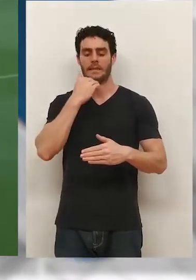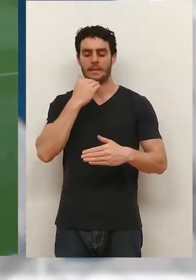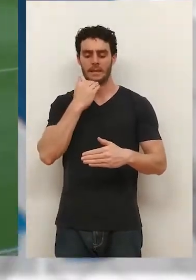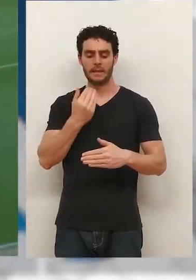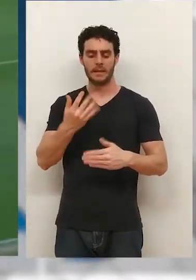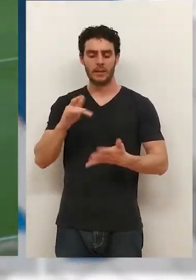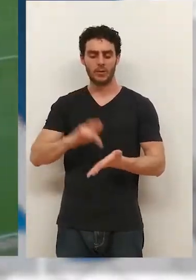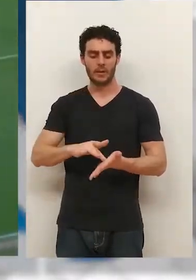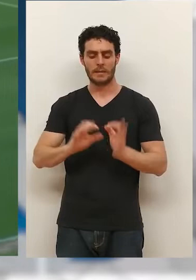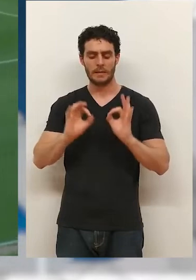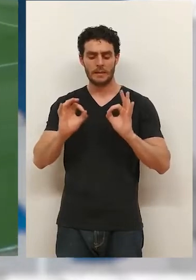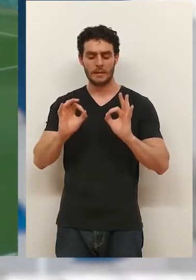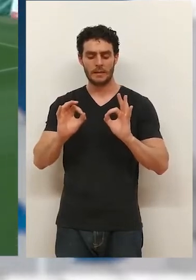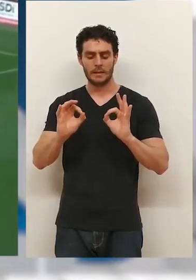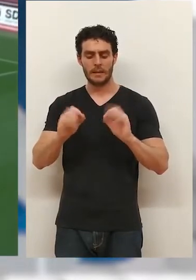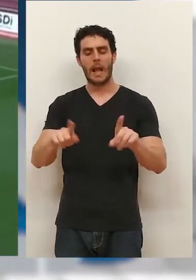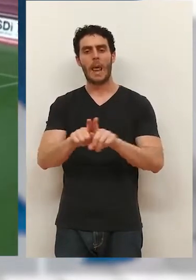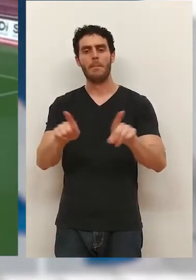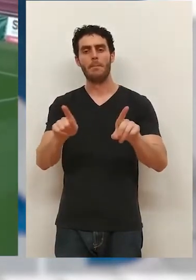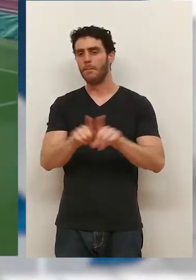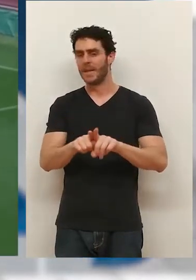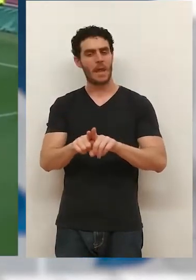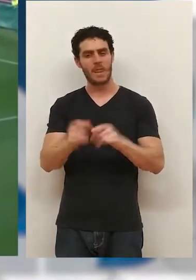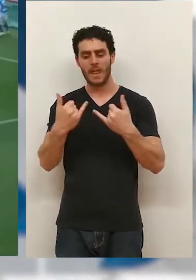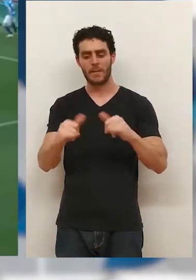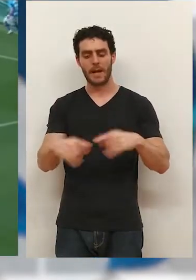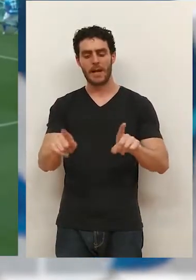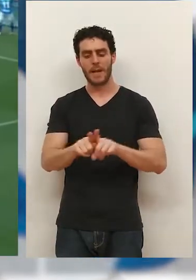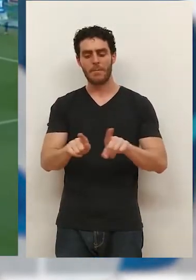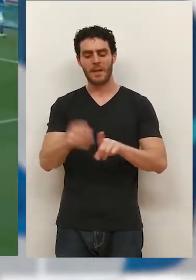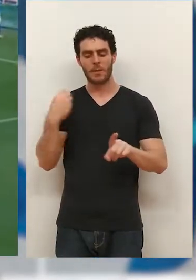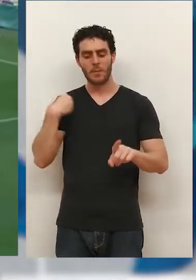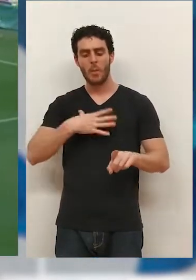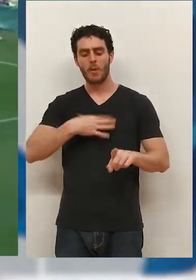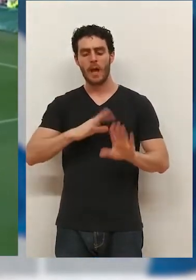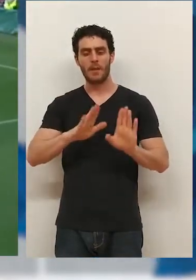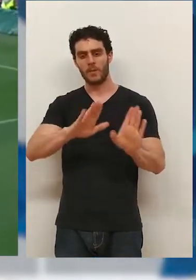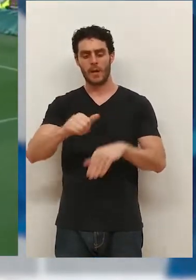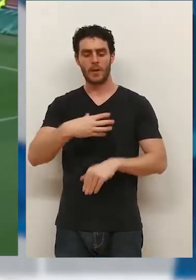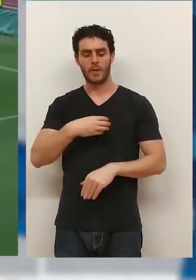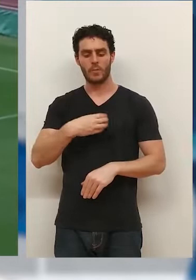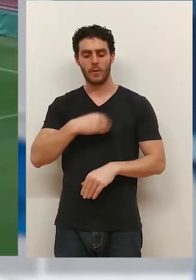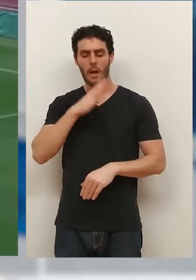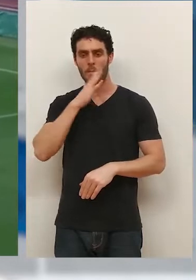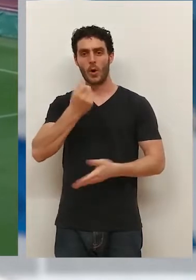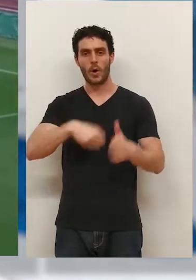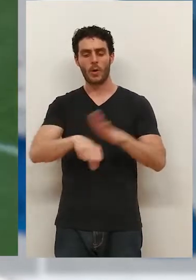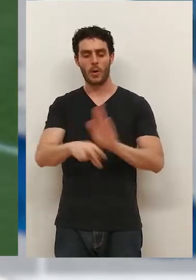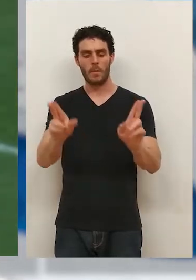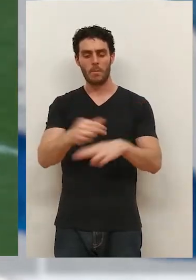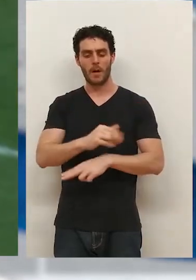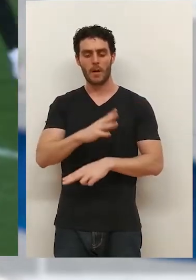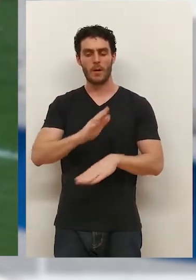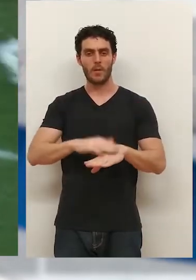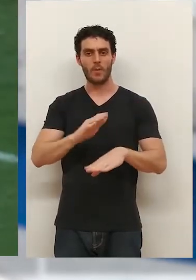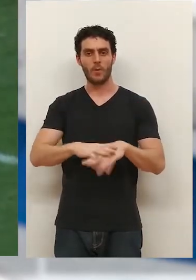de Águila se creyeron capaces de lograr al menos un punto. Y de hecho, lograron un nuevo tanto en el tiempo de descuento. Fue Aridane